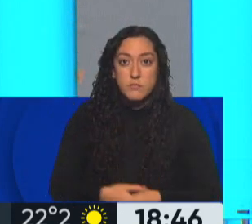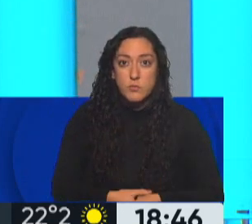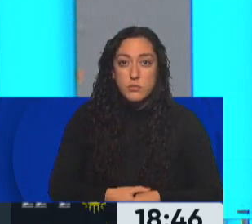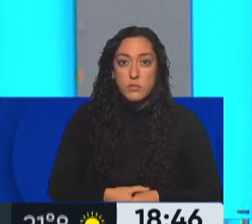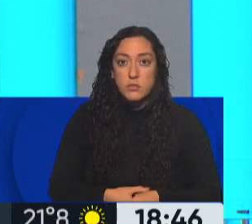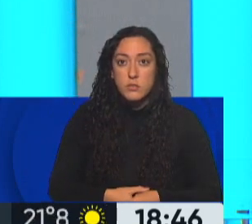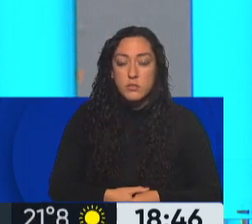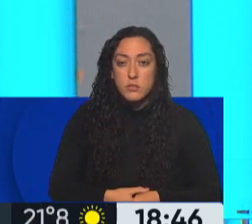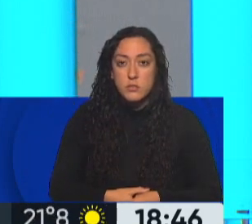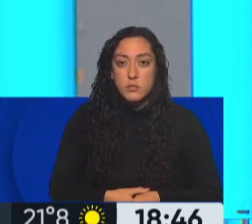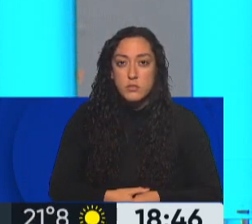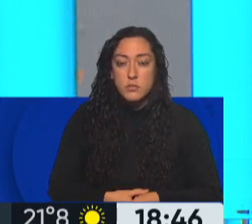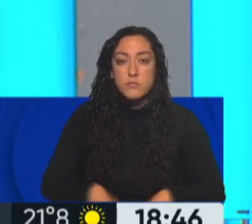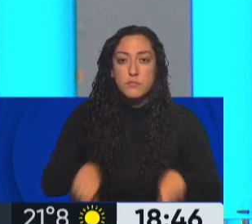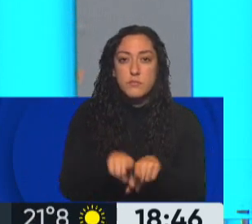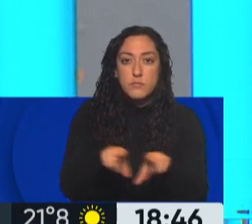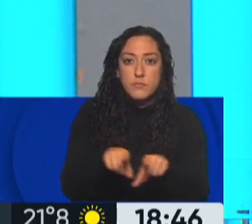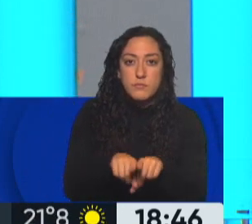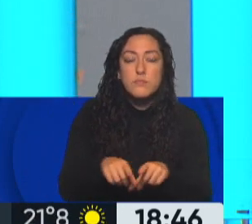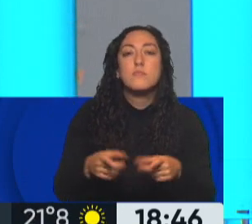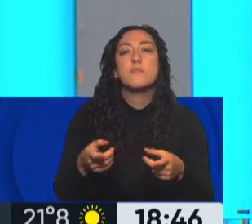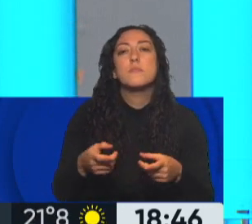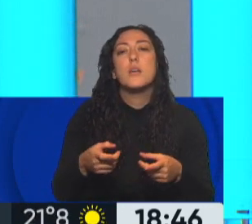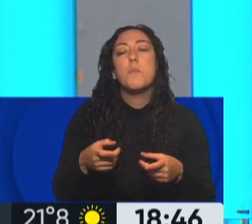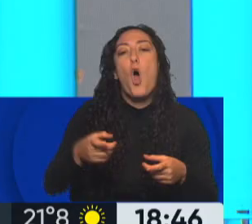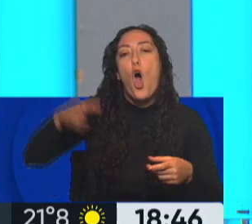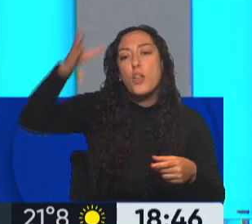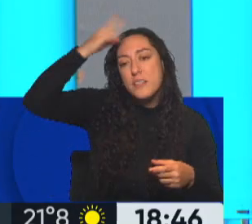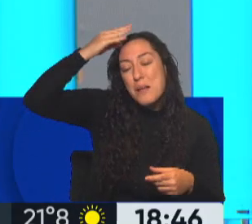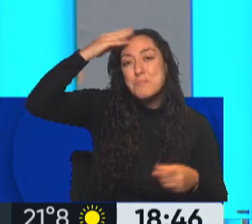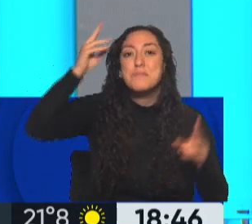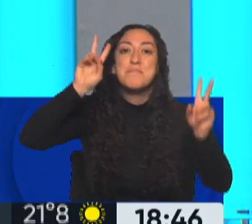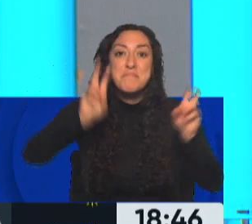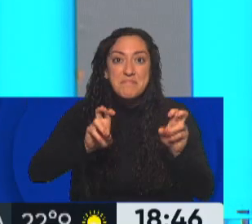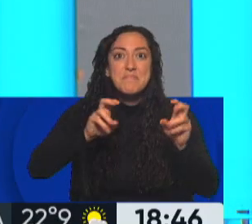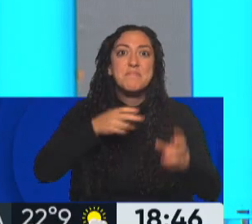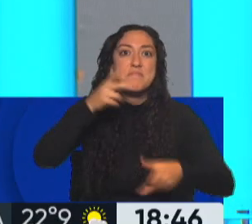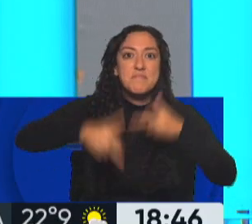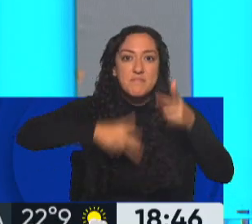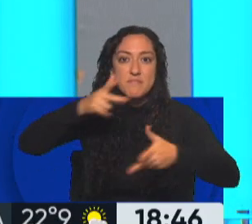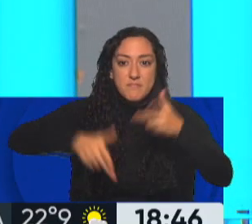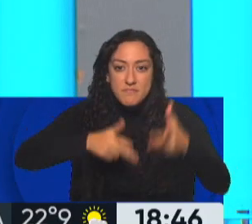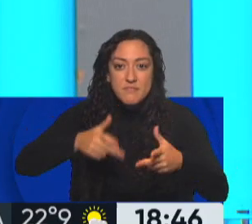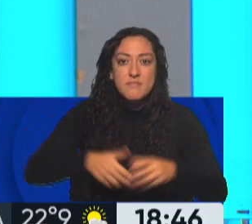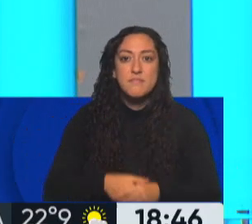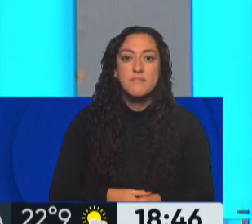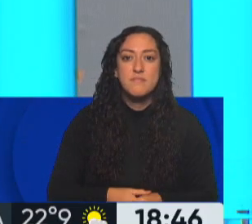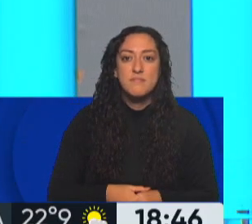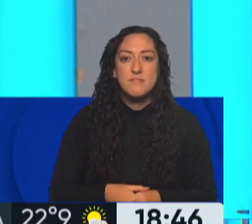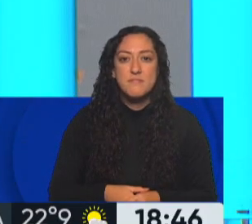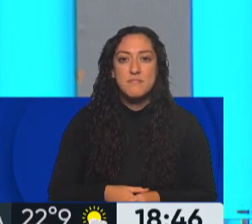parece que Groenlandia estuvo marcado claramente la campaña por esta cuestión de Trump y se empiezan a ver los efectos de este tipo de